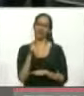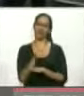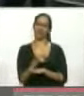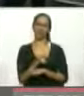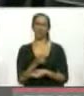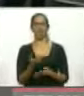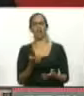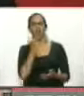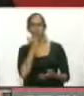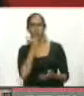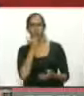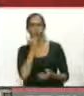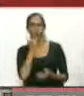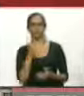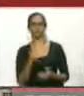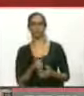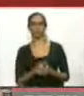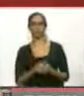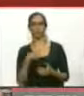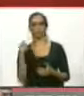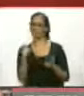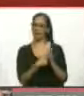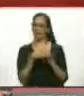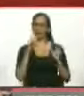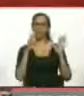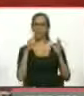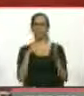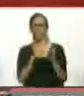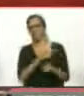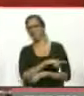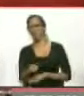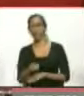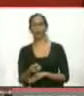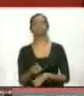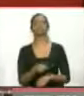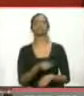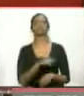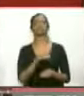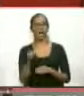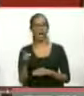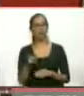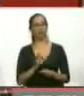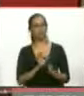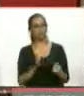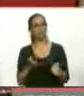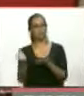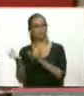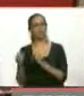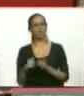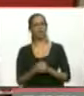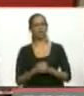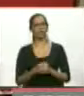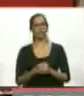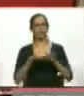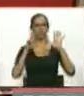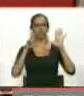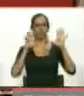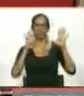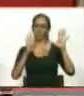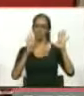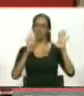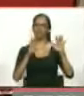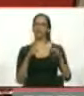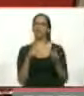sino auténticos y no me paga los estribos no te baja del carro baile nada más vaya hacia el 89 que pasaba con autobús